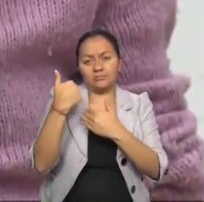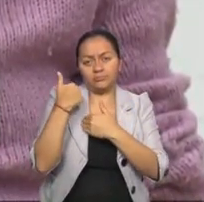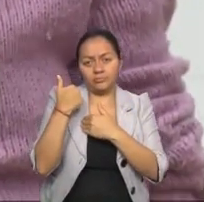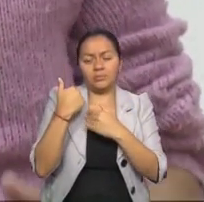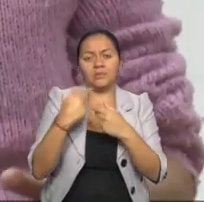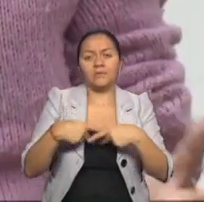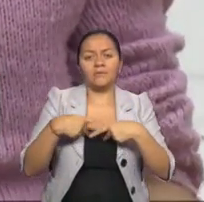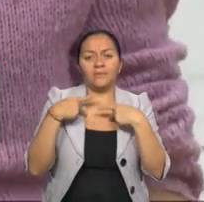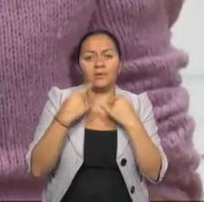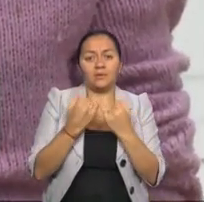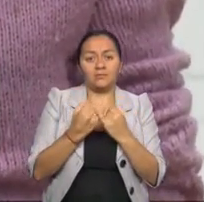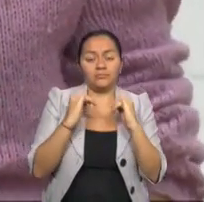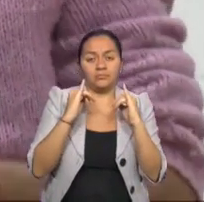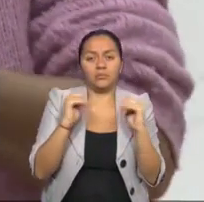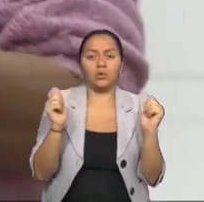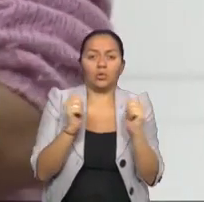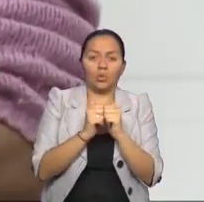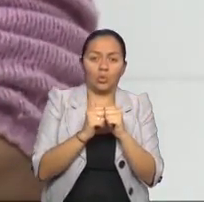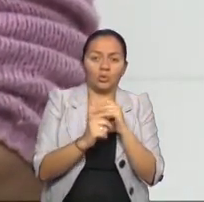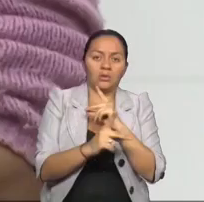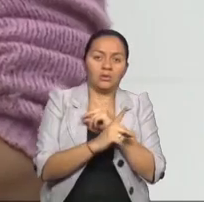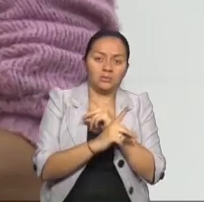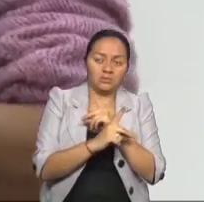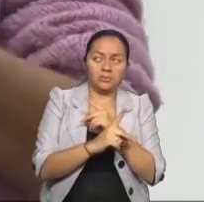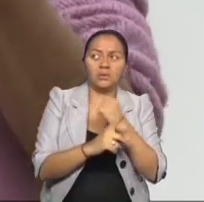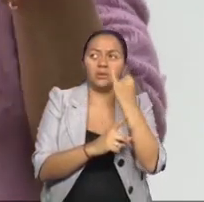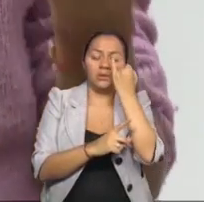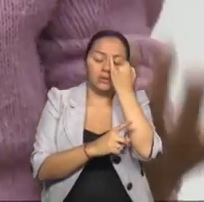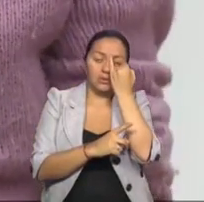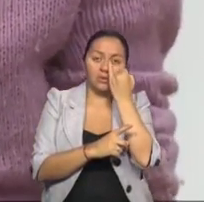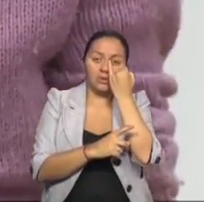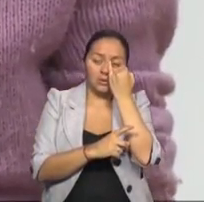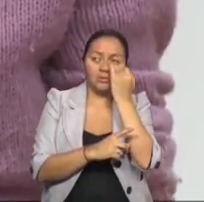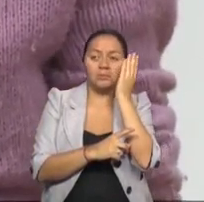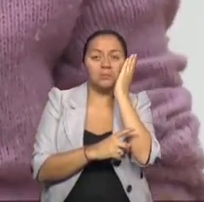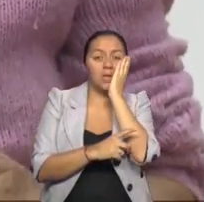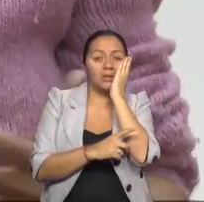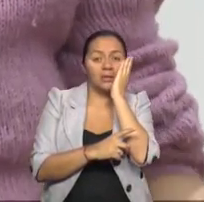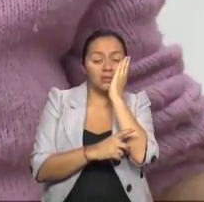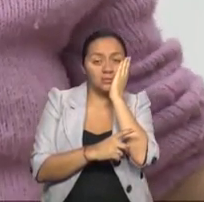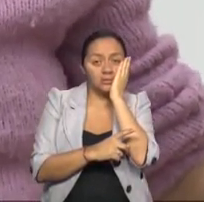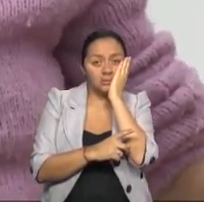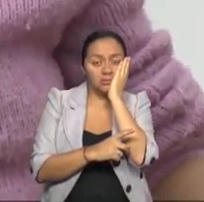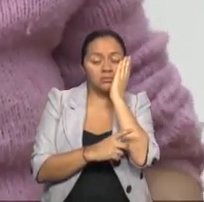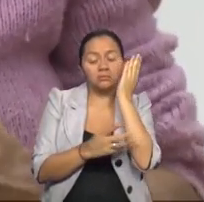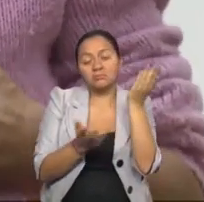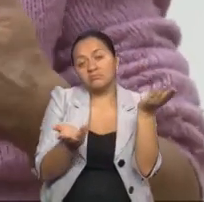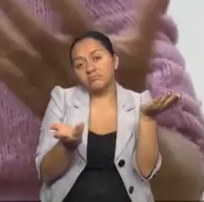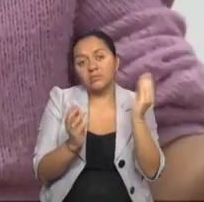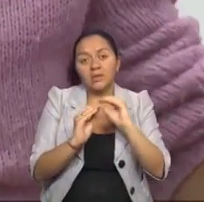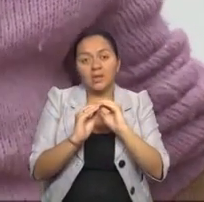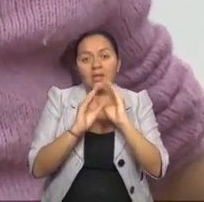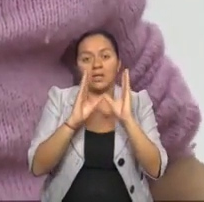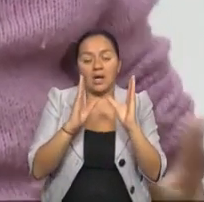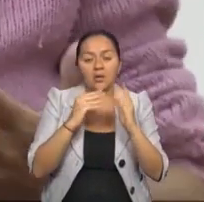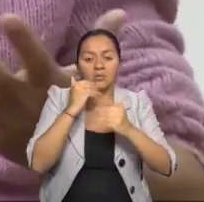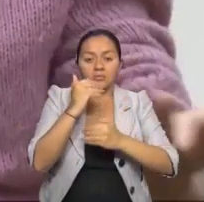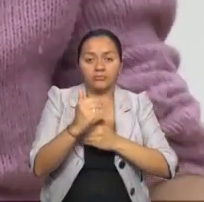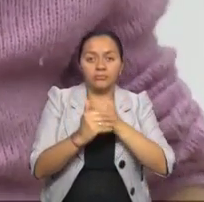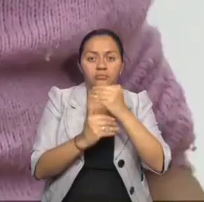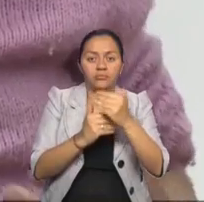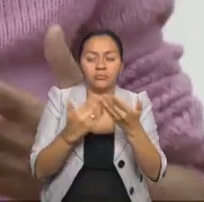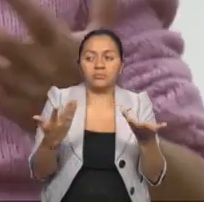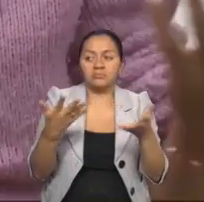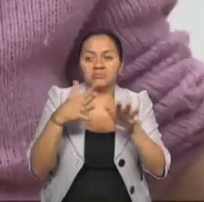independiente con discapacidad indígenas madres de familia pues eso se va tornando como